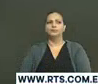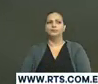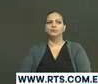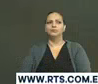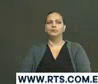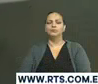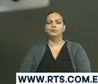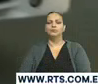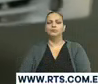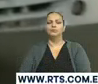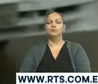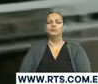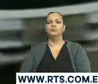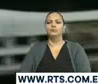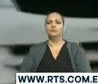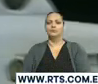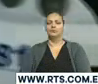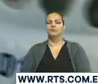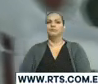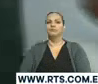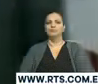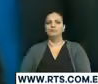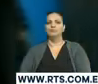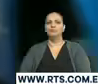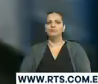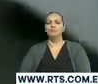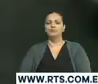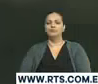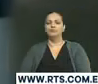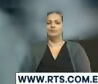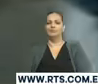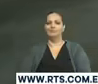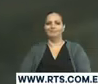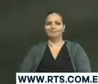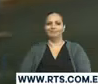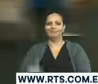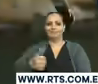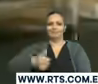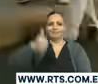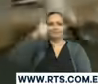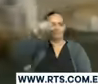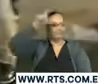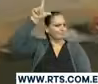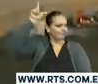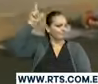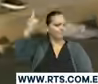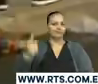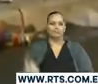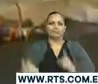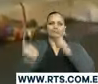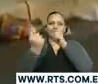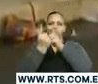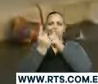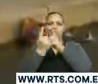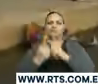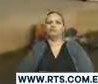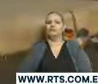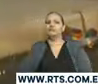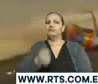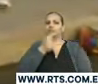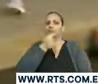es bicentenario municipal. El general Luis de Lama ya se encuentra con nosotros. En estos momentos va